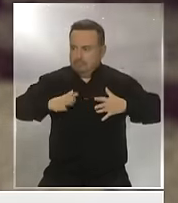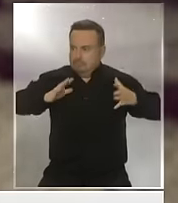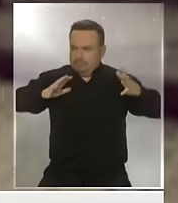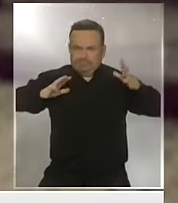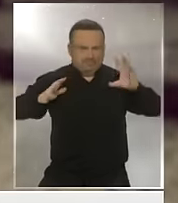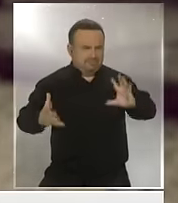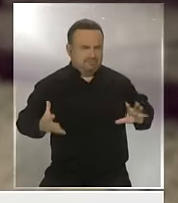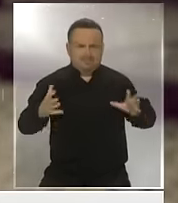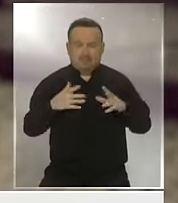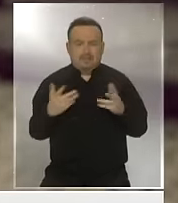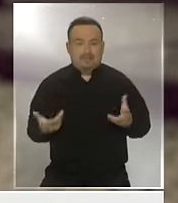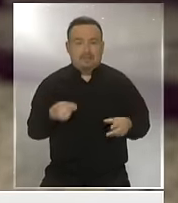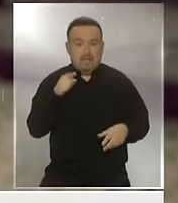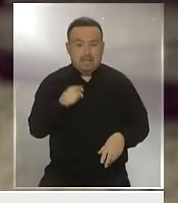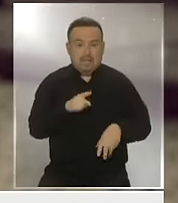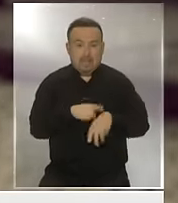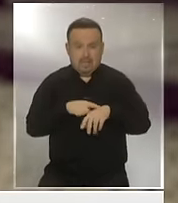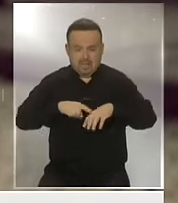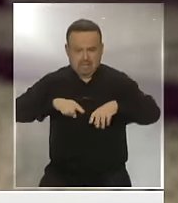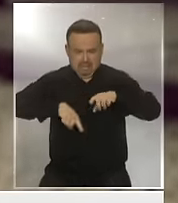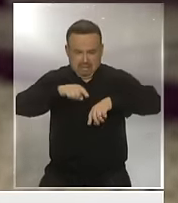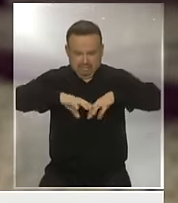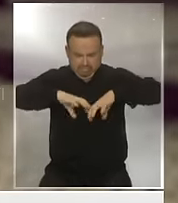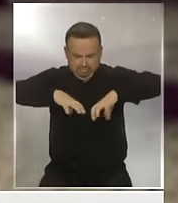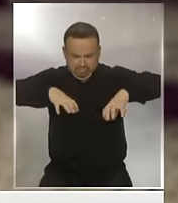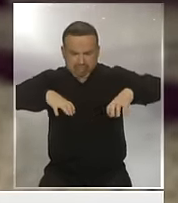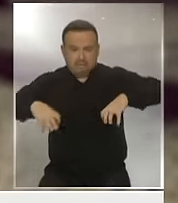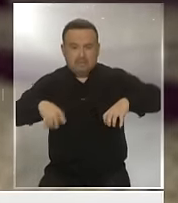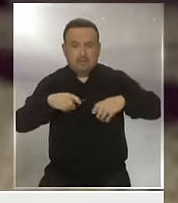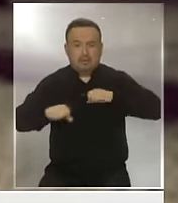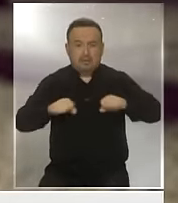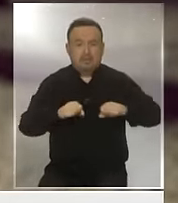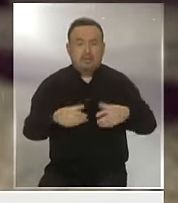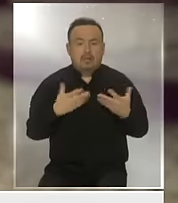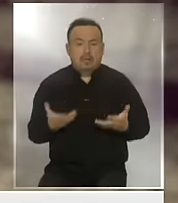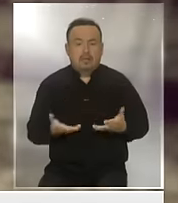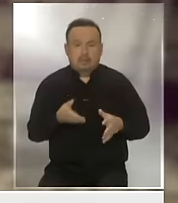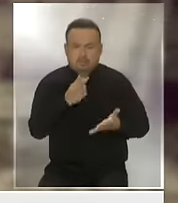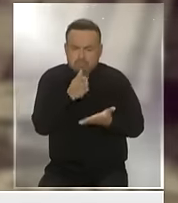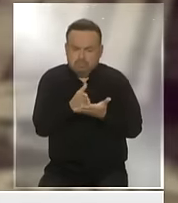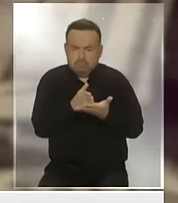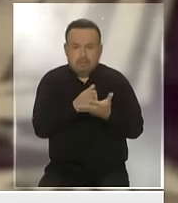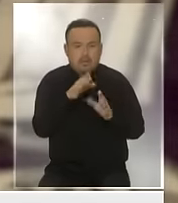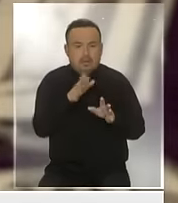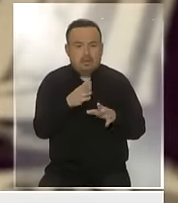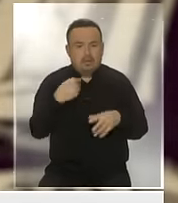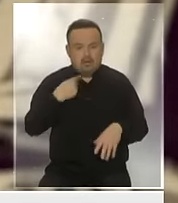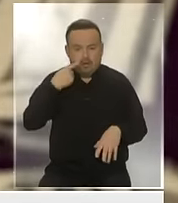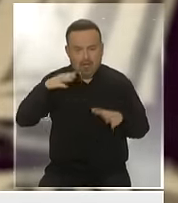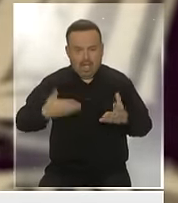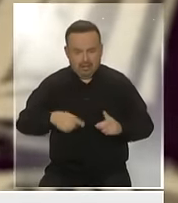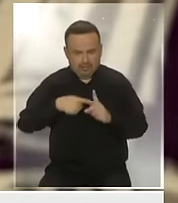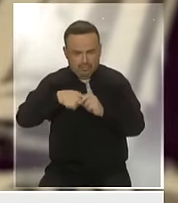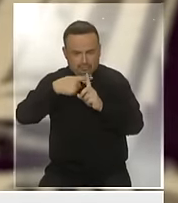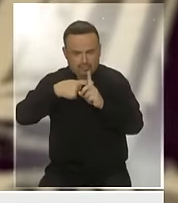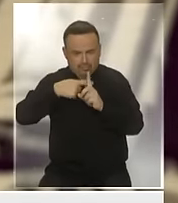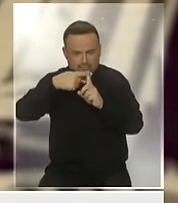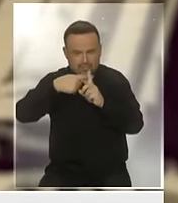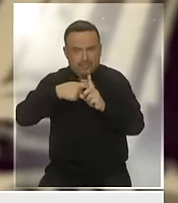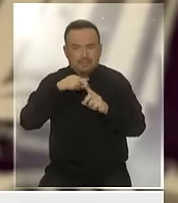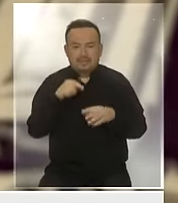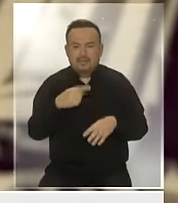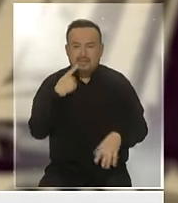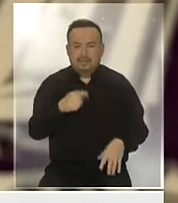Sin embargo, en esa época este terremoto no fue asignado con la medición Richter que lo conocemos el día de hoy.